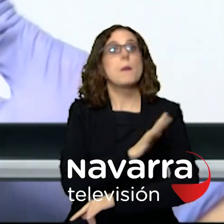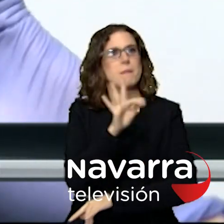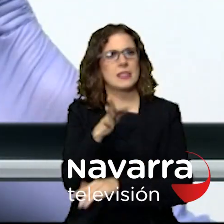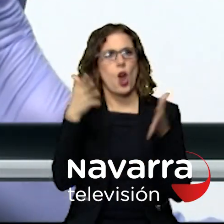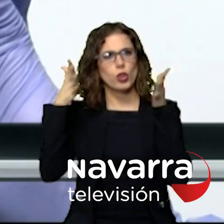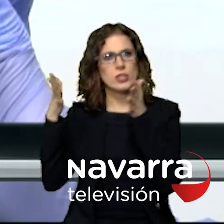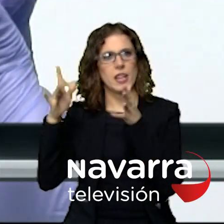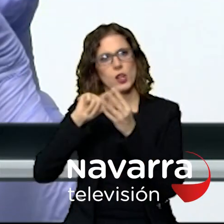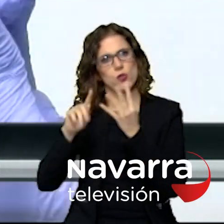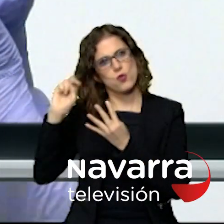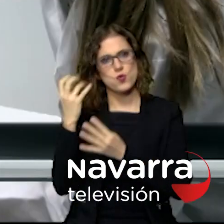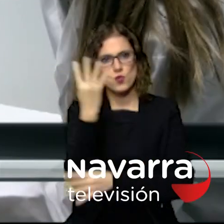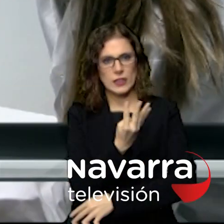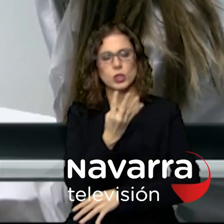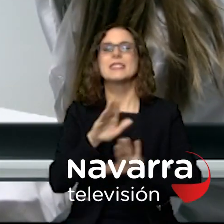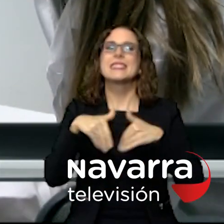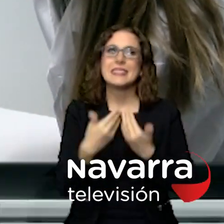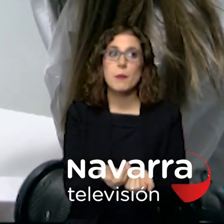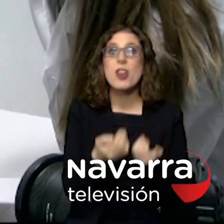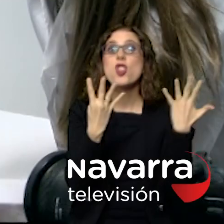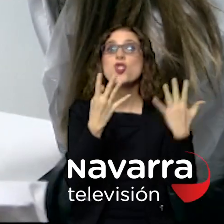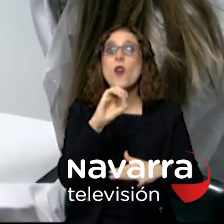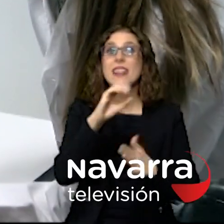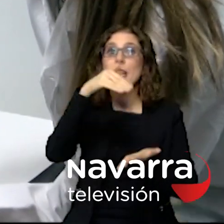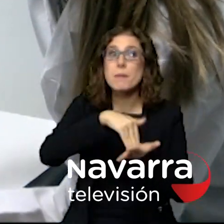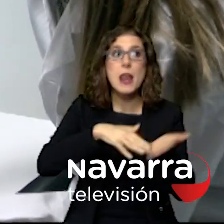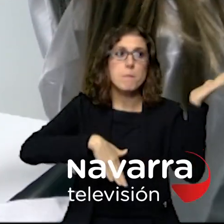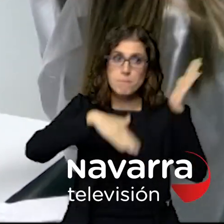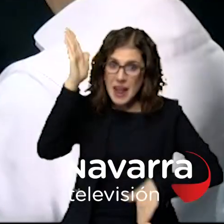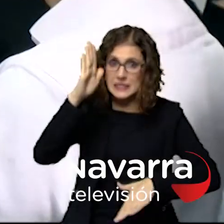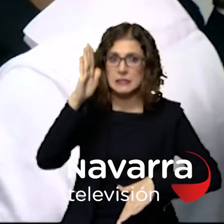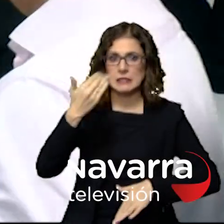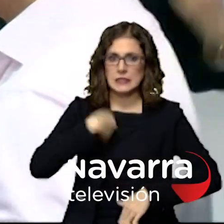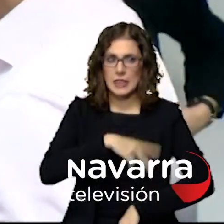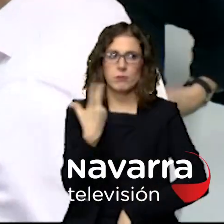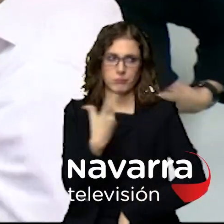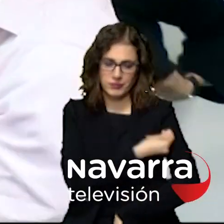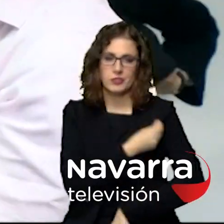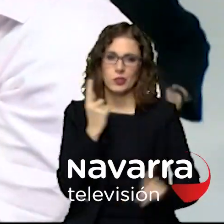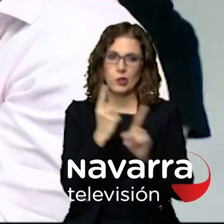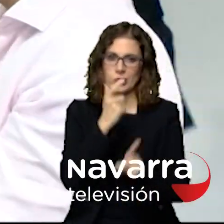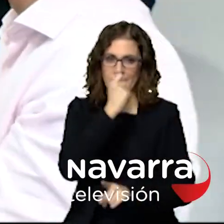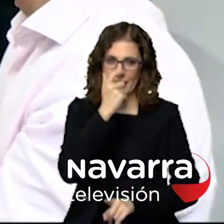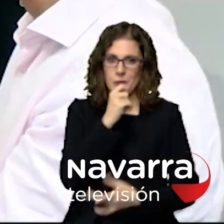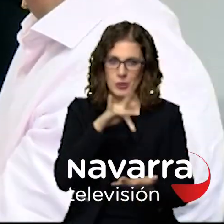Forman parte así de los 92.858 navarros que ya se han inmunizado frente al virus.